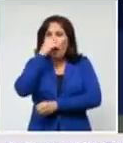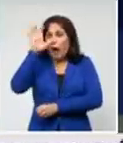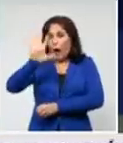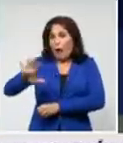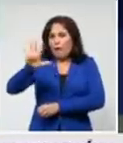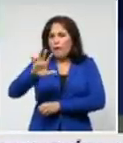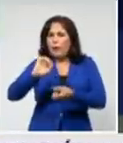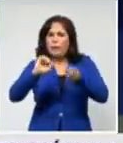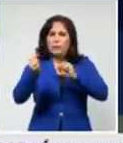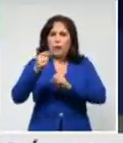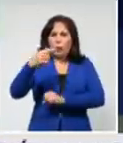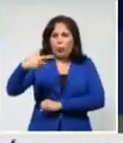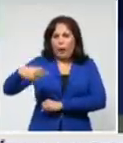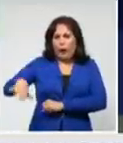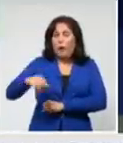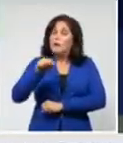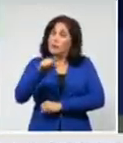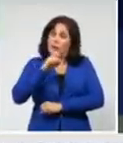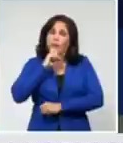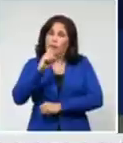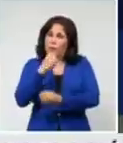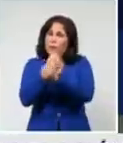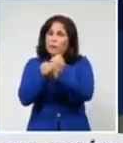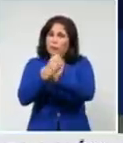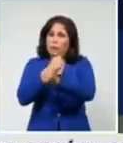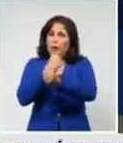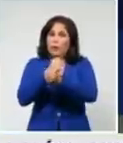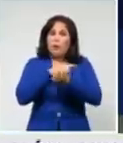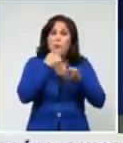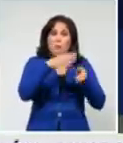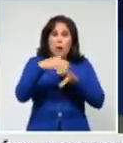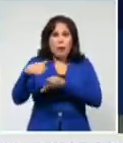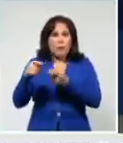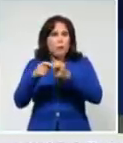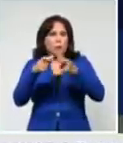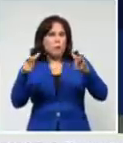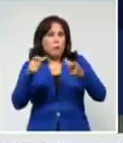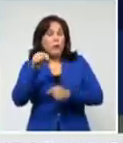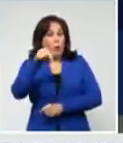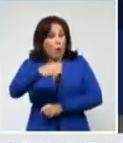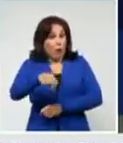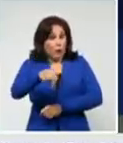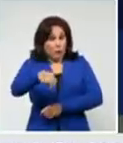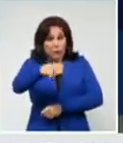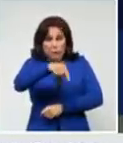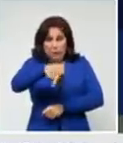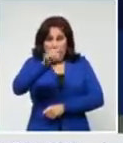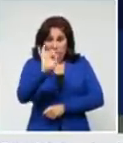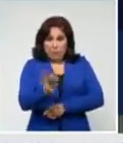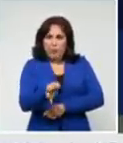ébola, enfermedad muy riesgosa y muy letal. Y actualmente,